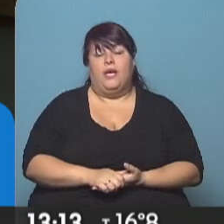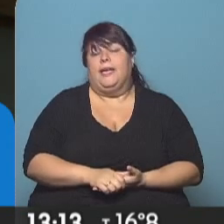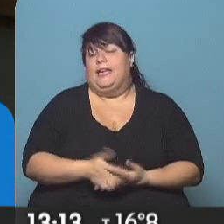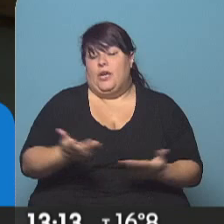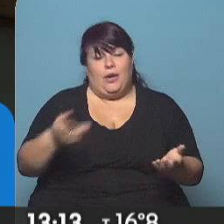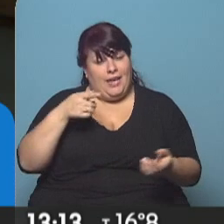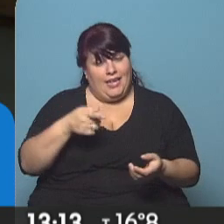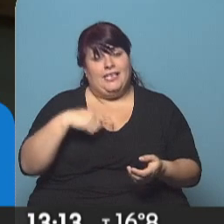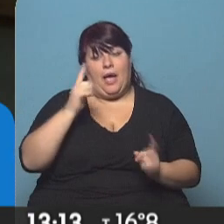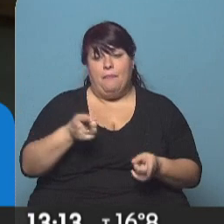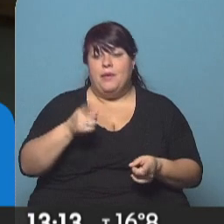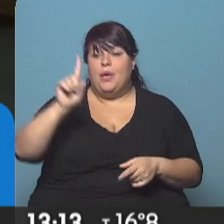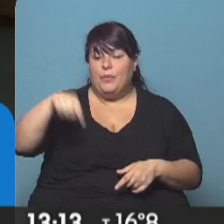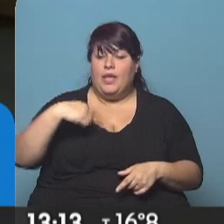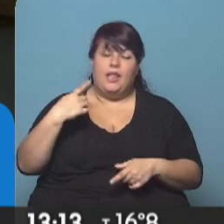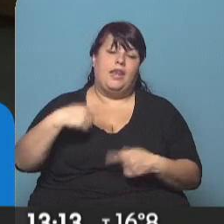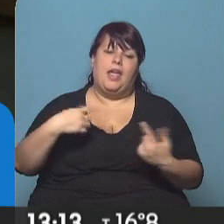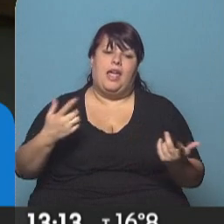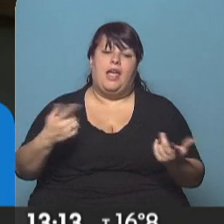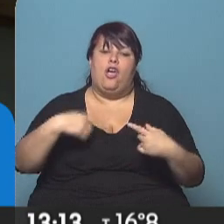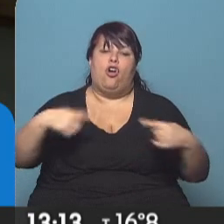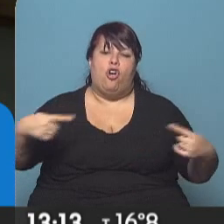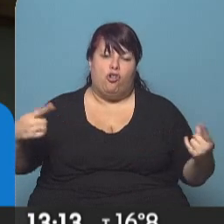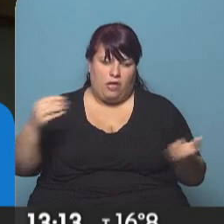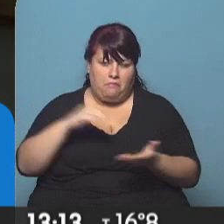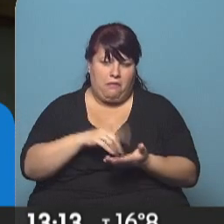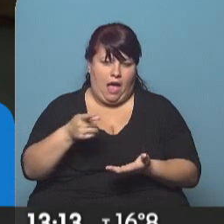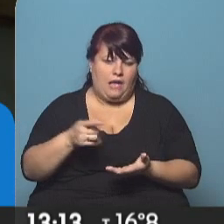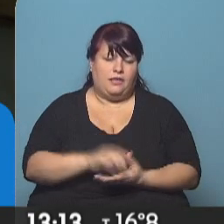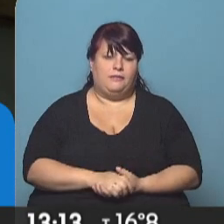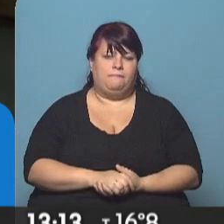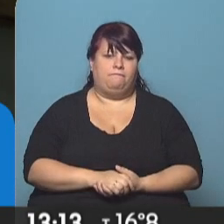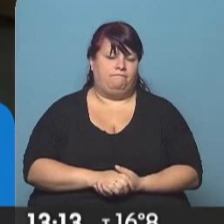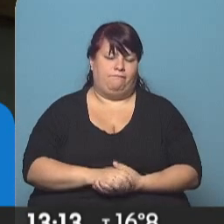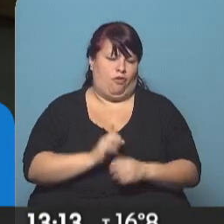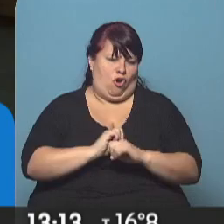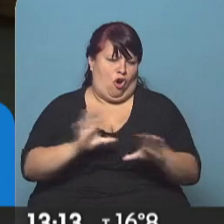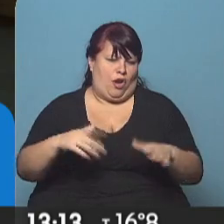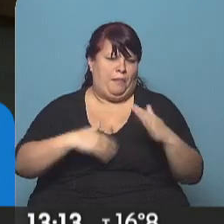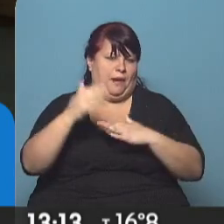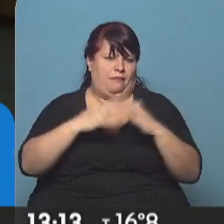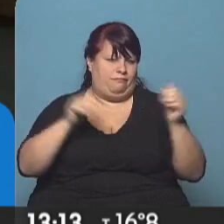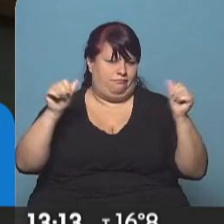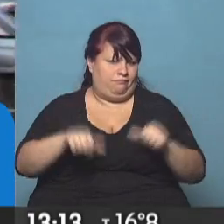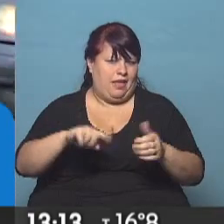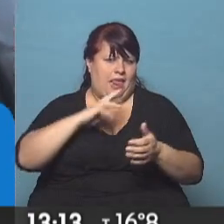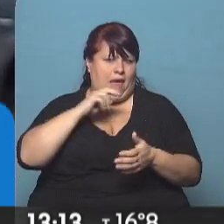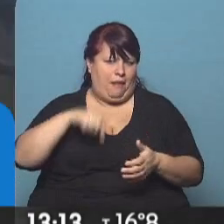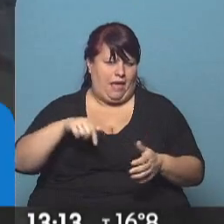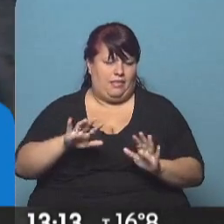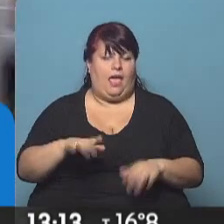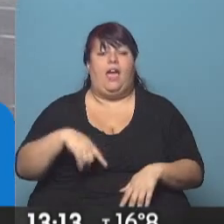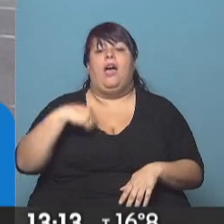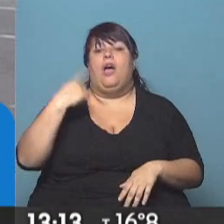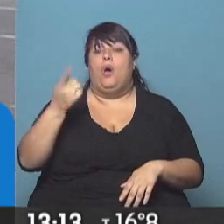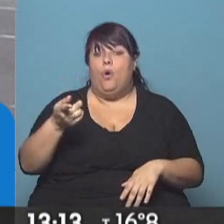y eso generó un montón de otras cosas que fueron una desgracia para la construcción en la ciudad de la plata y cuando